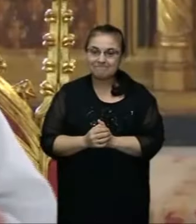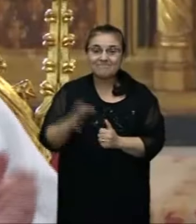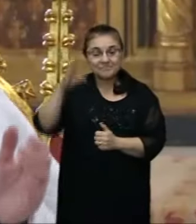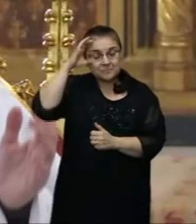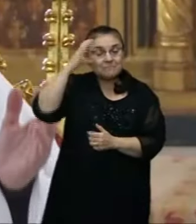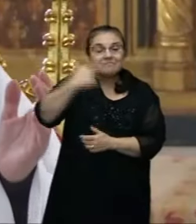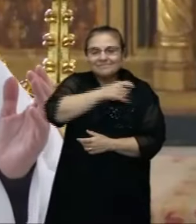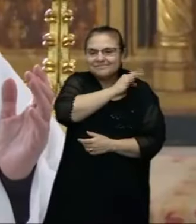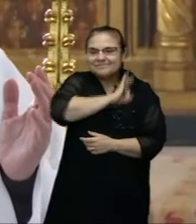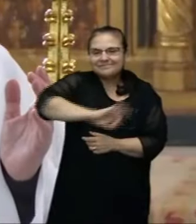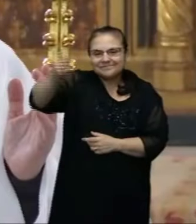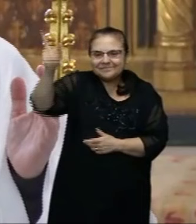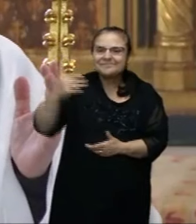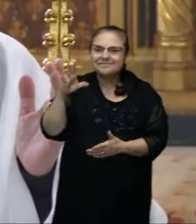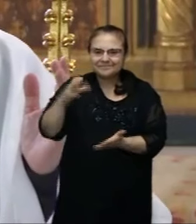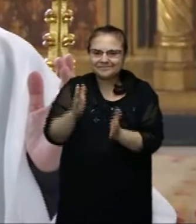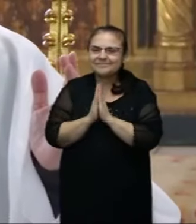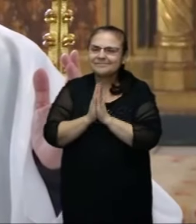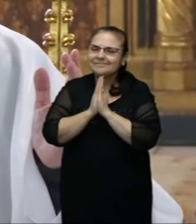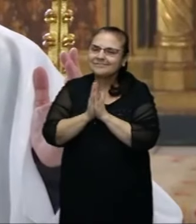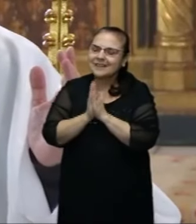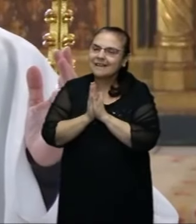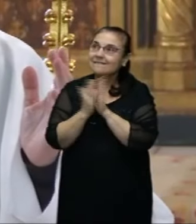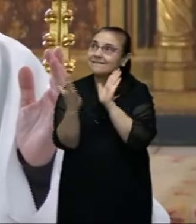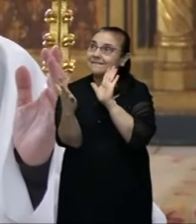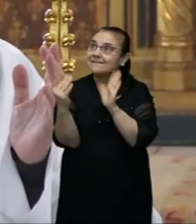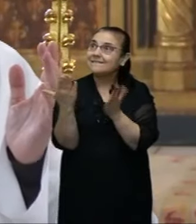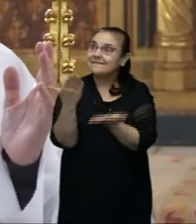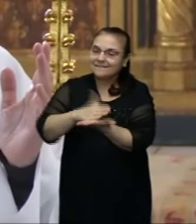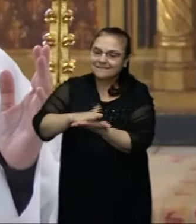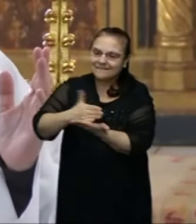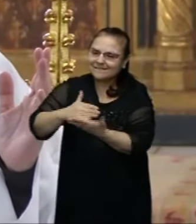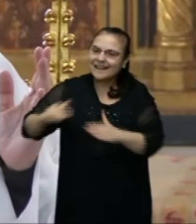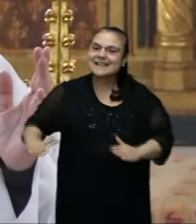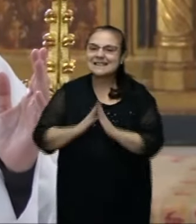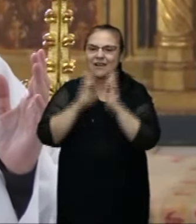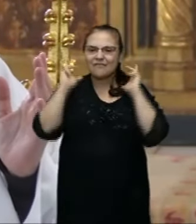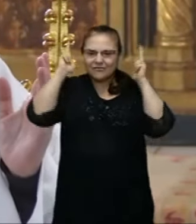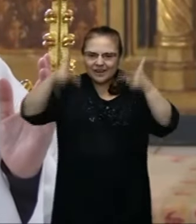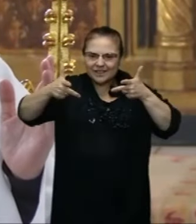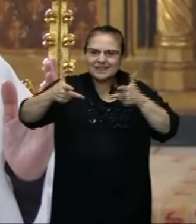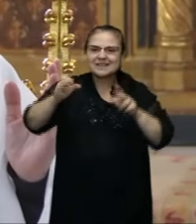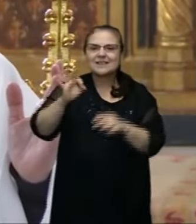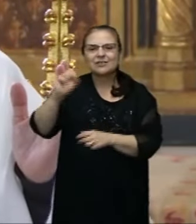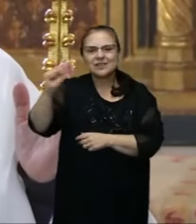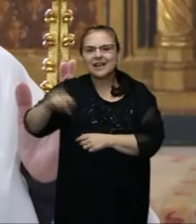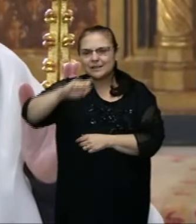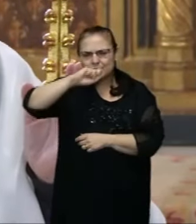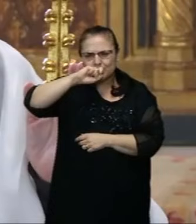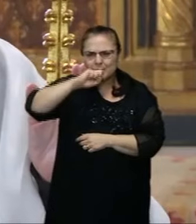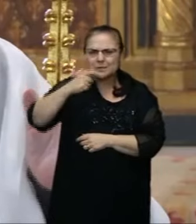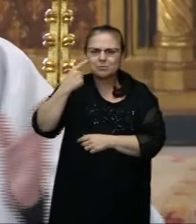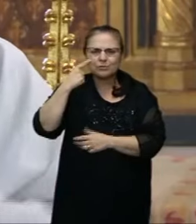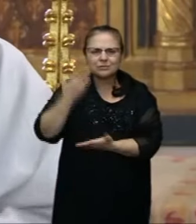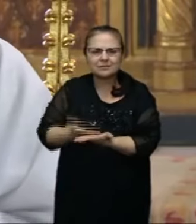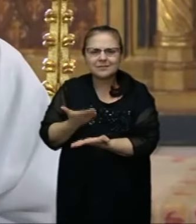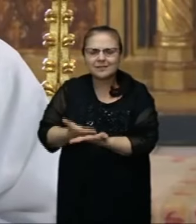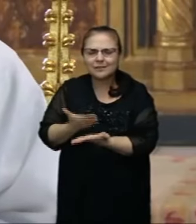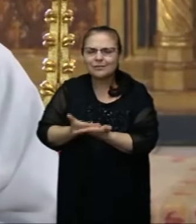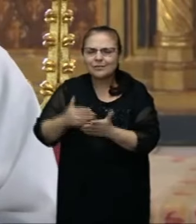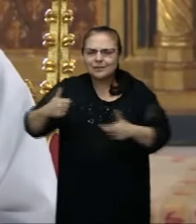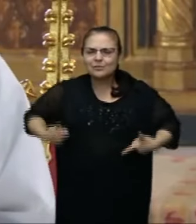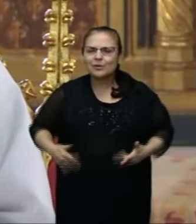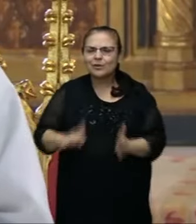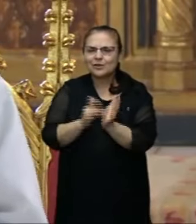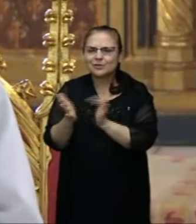Escucha, Señor, la oración que te presentamos por intercesión de San Francisco de Sales, obispo testigo de tu Hijo Jesucristo. Él vive y reina por